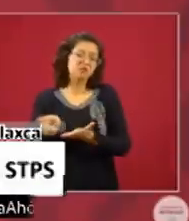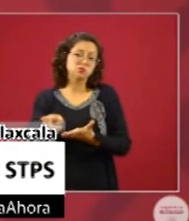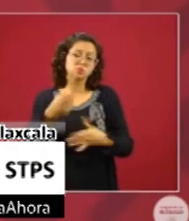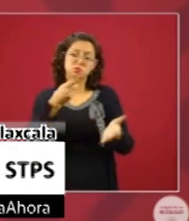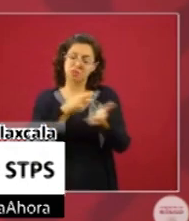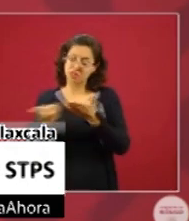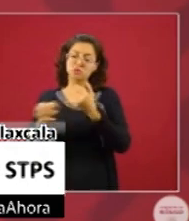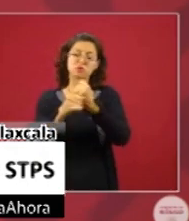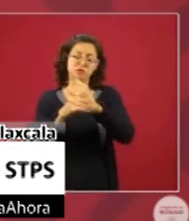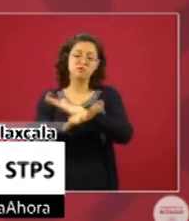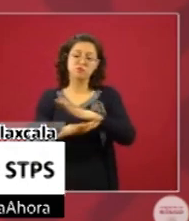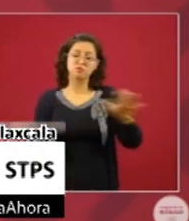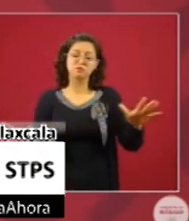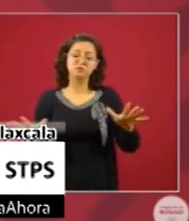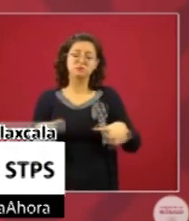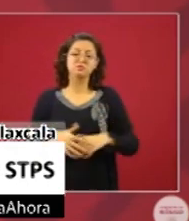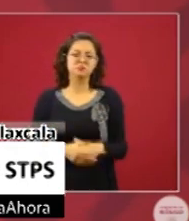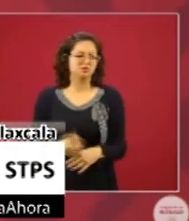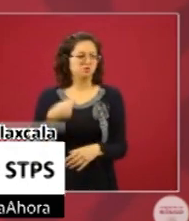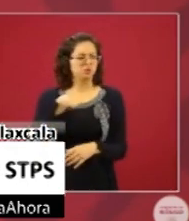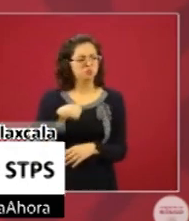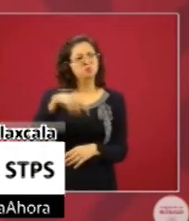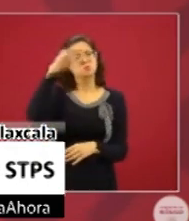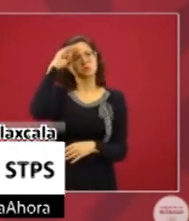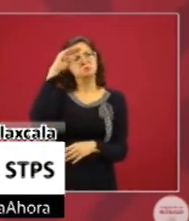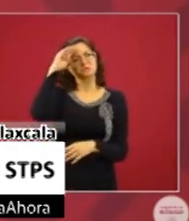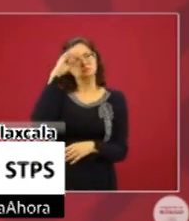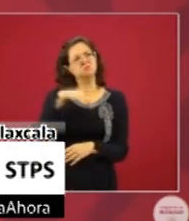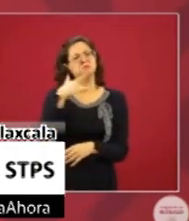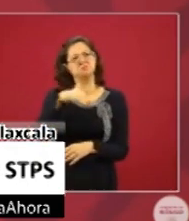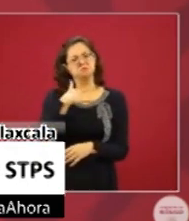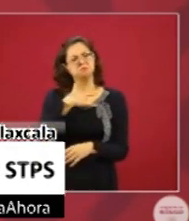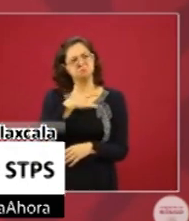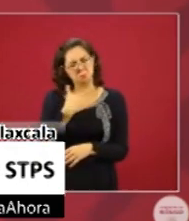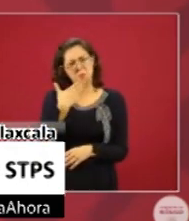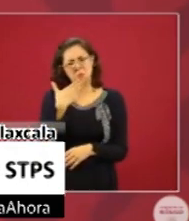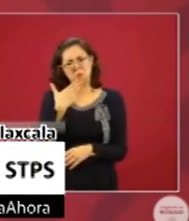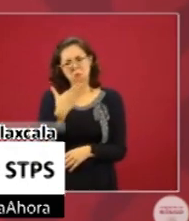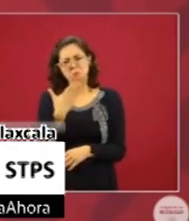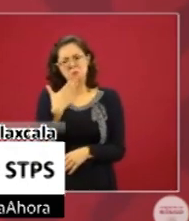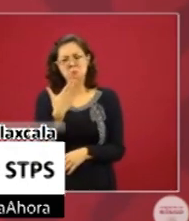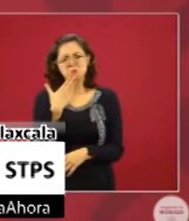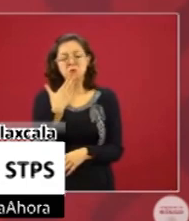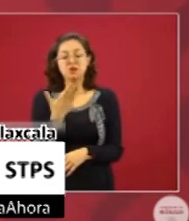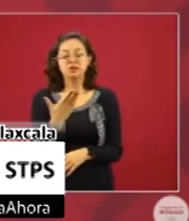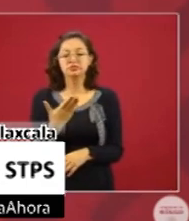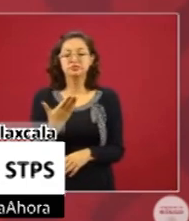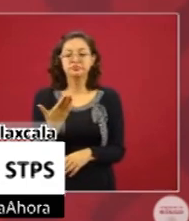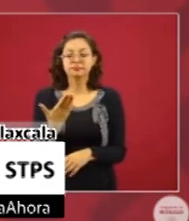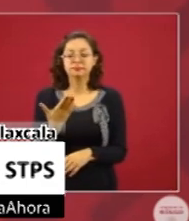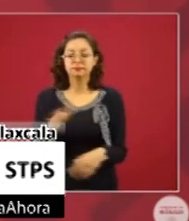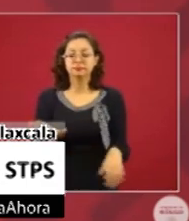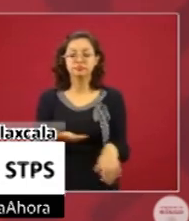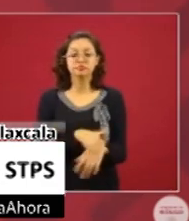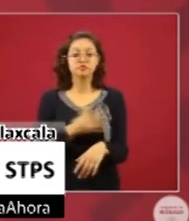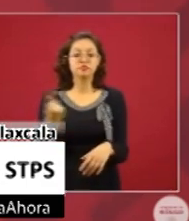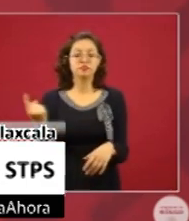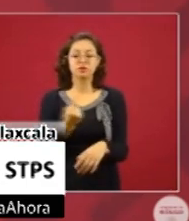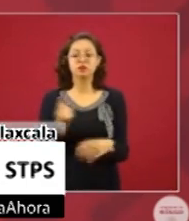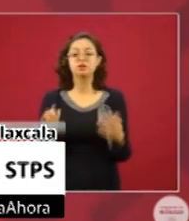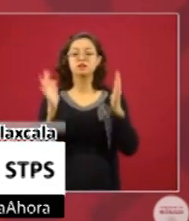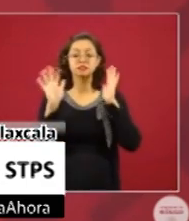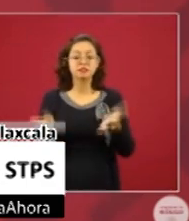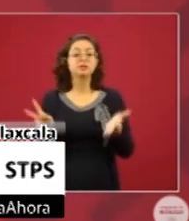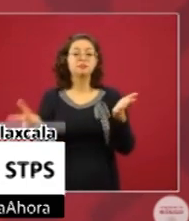el presidente Andrés Manuel López Obrador informó que solo el 5% de las empresas no han acatado las medidas sanitarias y siguen operando a pesar de que